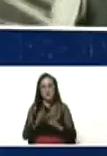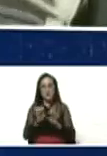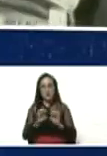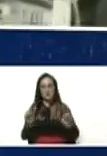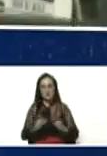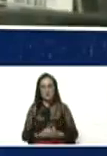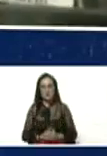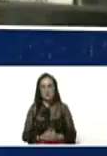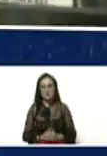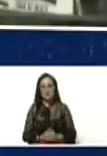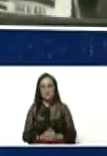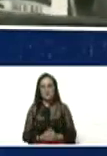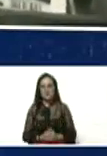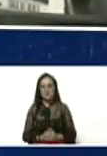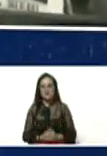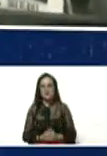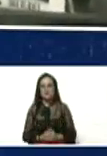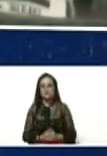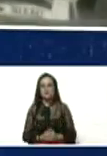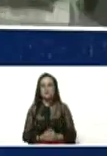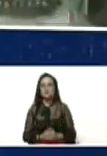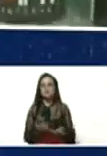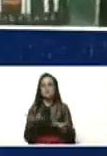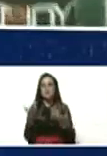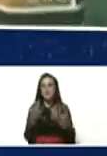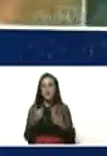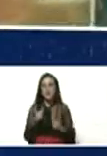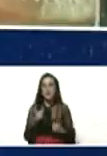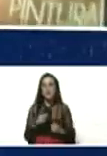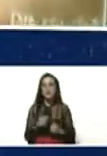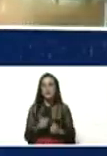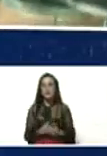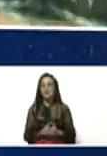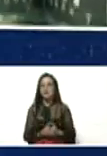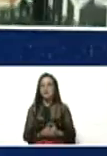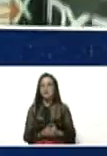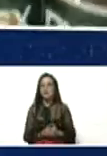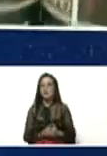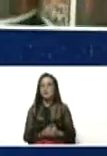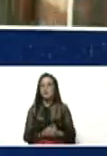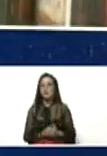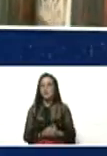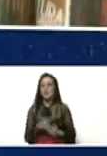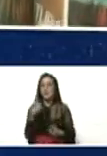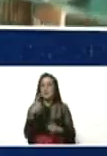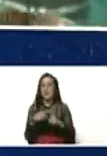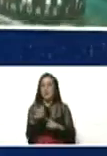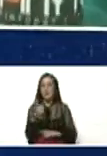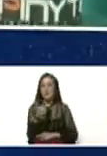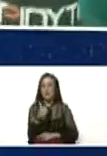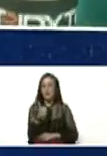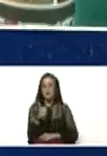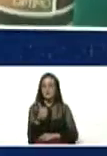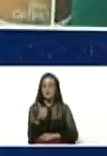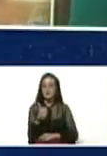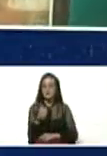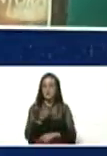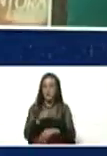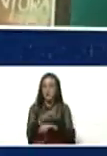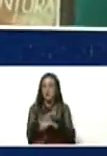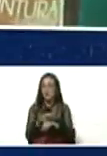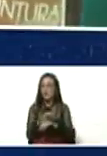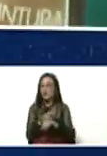merecen. Asdrúbal, ¿qué me dice Asdrúbal de toda esta intervención con las Bricomil? Porque el 1x10 del buen